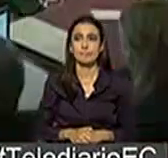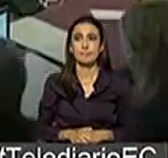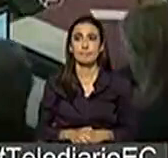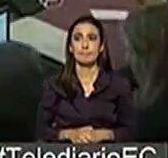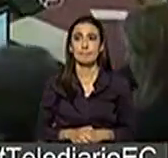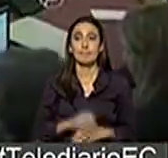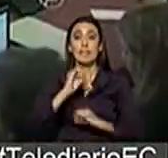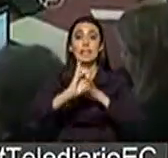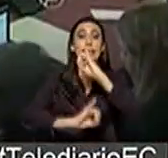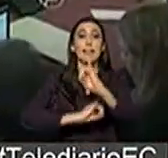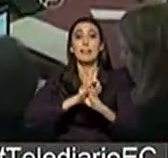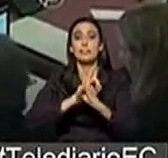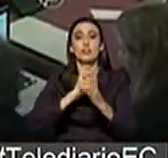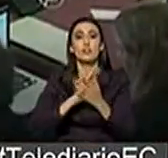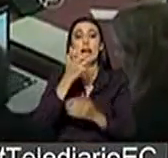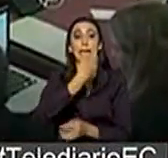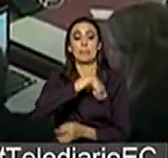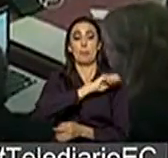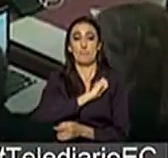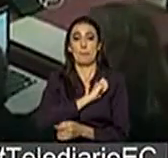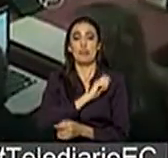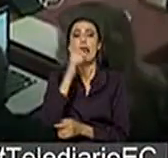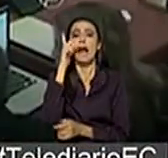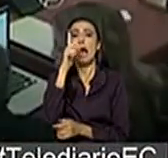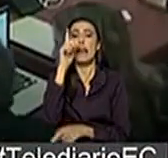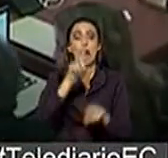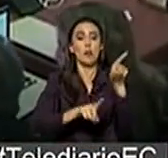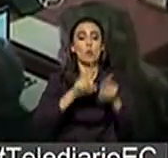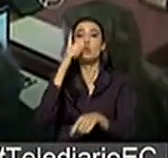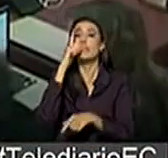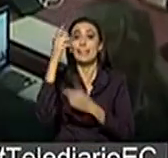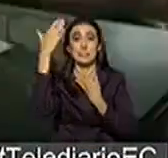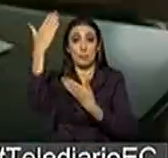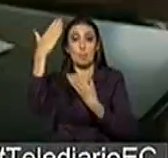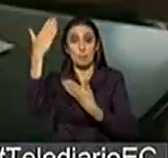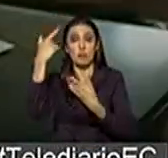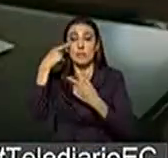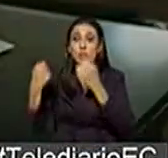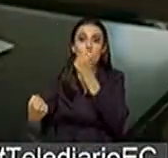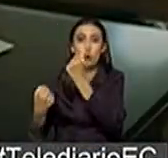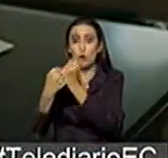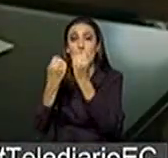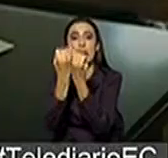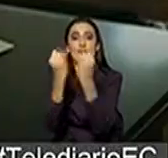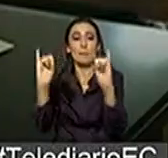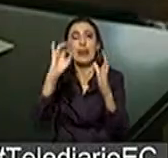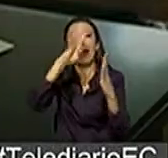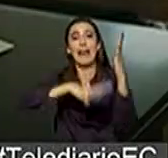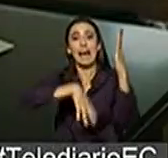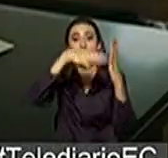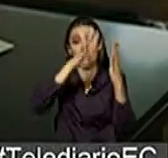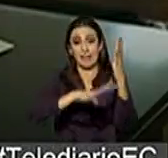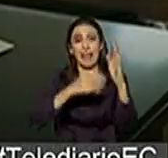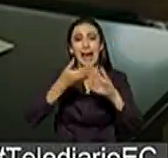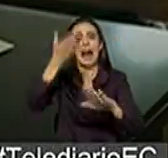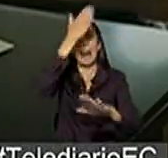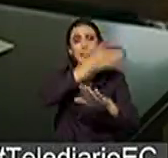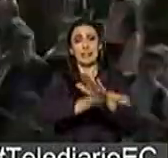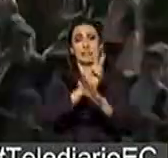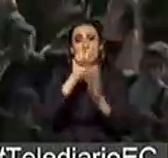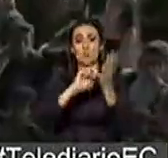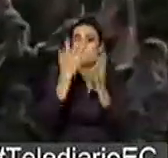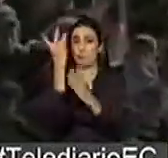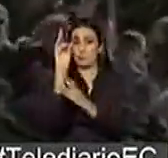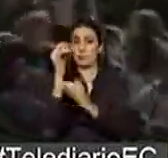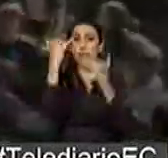y en lo internacional en españa' líderes políticos que encabezaron el proceso de independencia de cataluña en el 2017 fueron condenados a